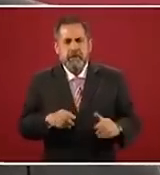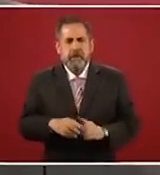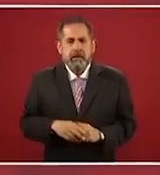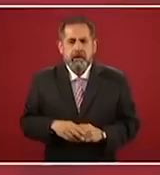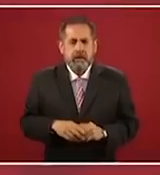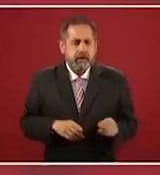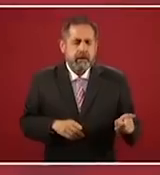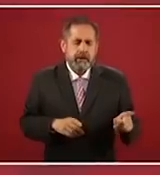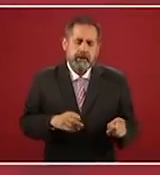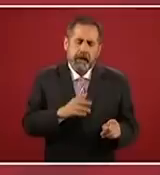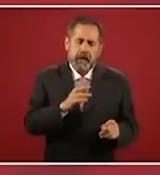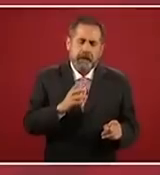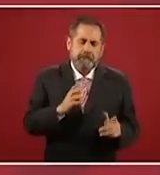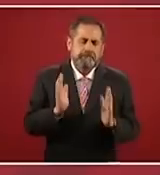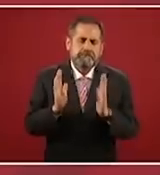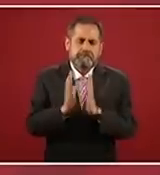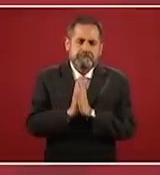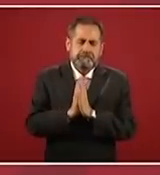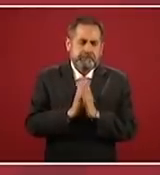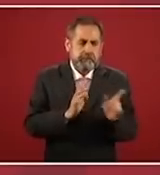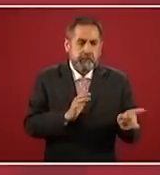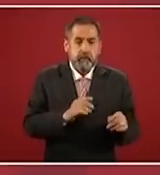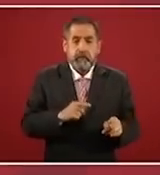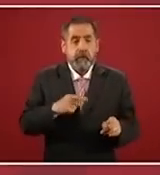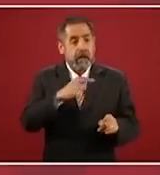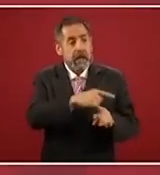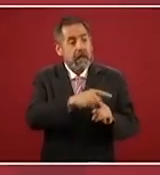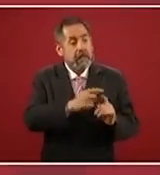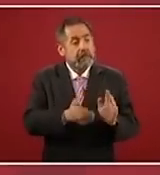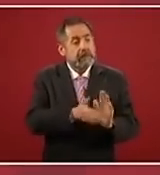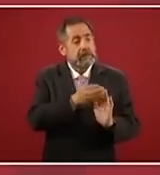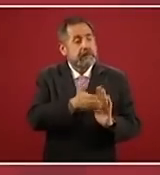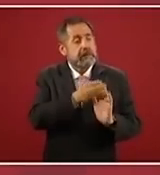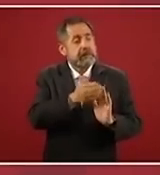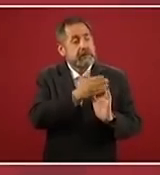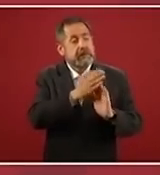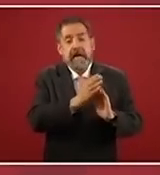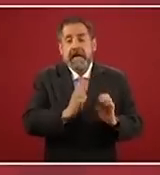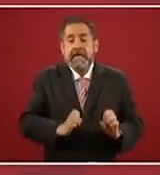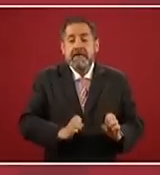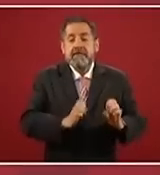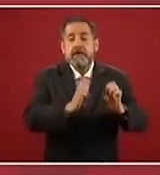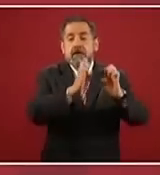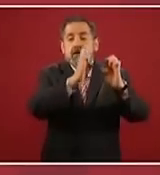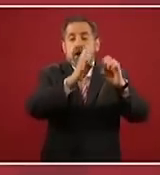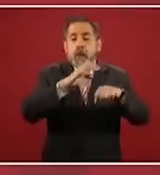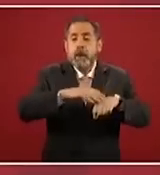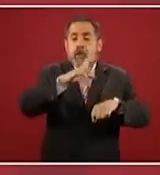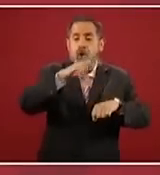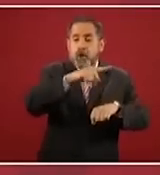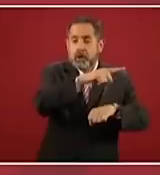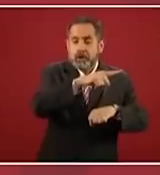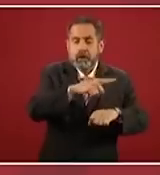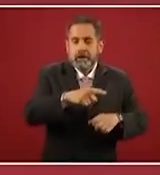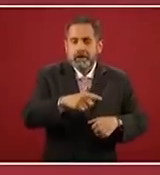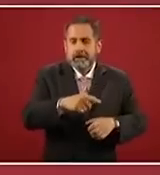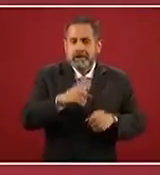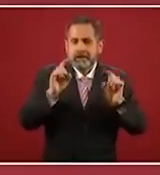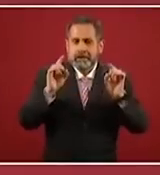ya afinado, que construyó la Torre Mayor aquí en la Ciudad de